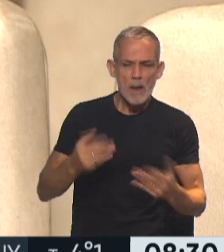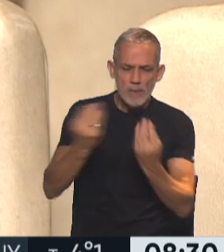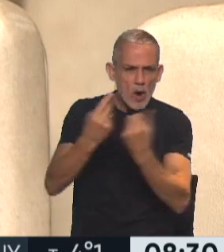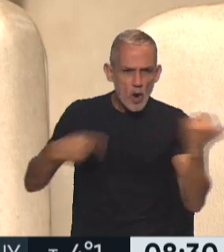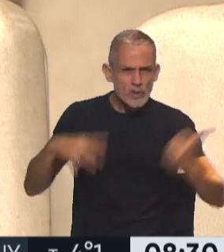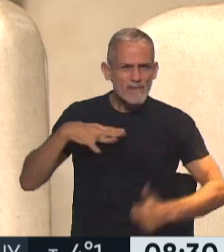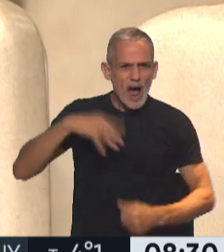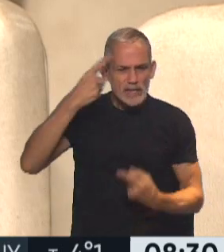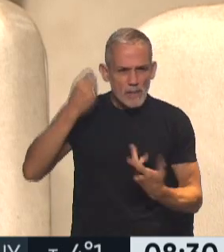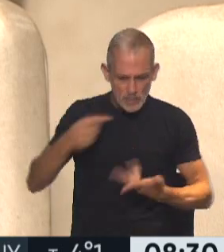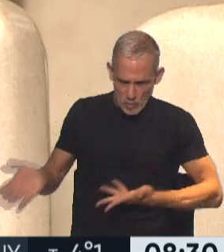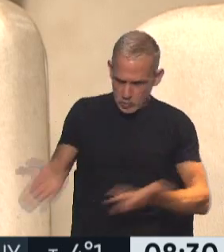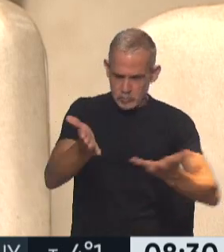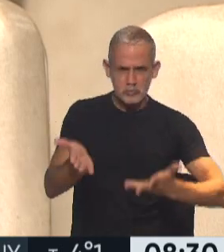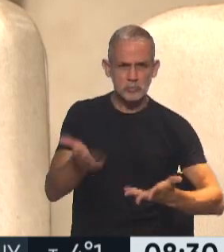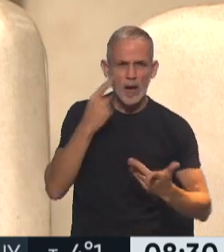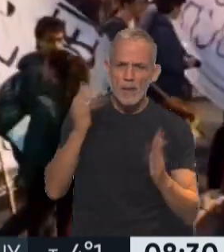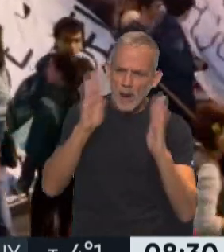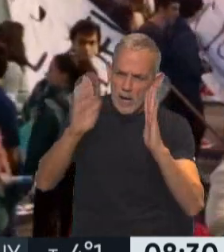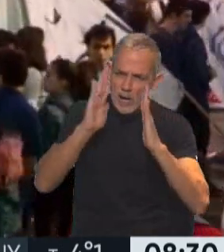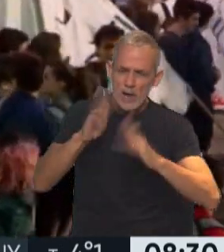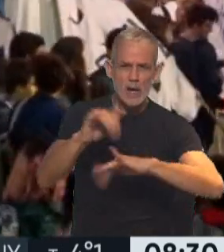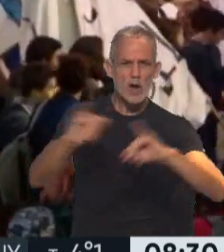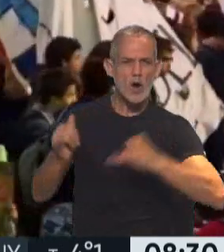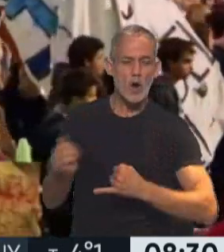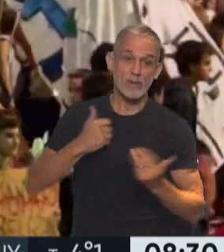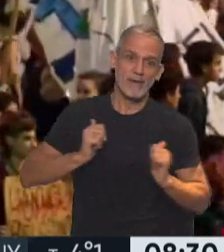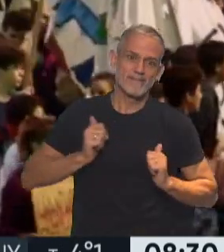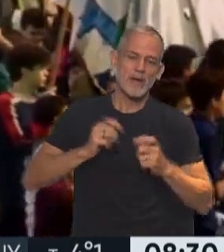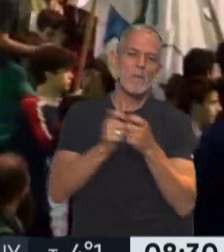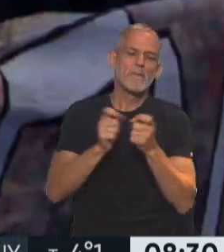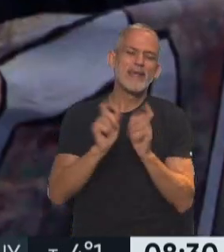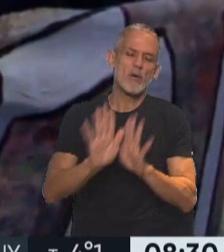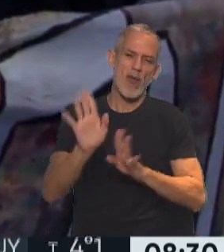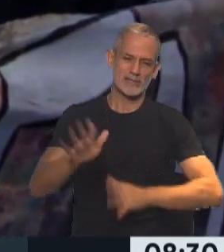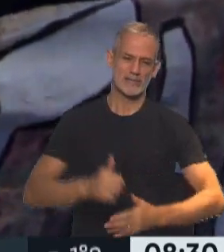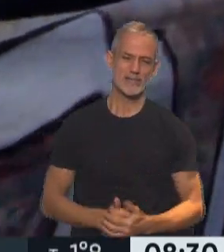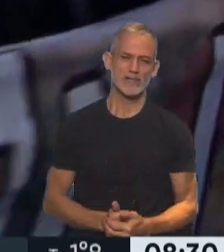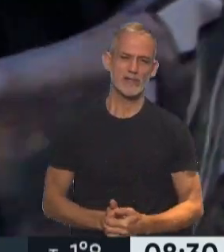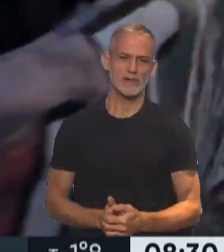aprender, hay que dar espacio, hay que dar escucha, y por suerte esperamos que la película sea eso.